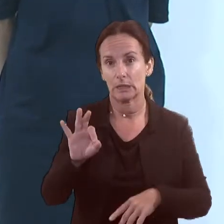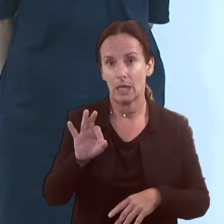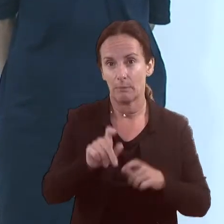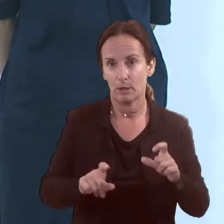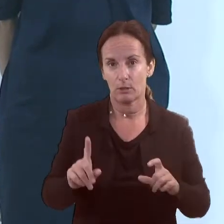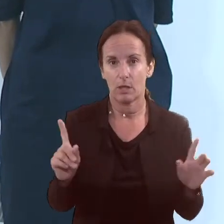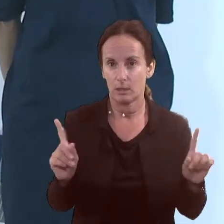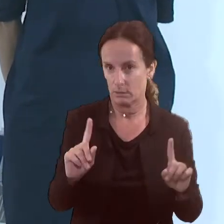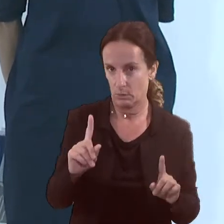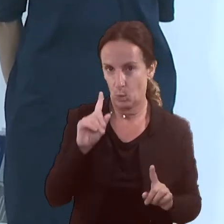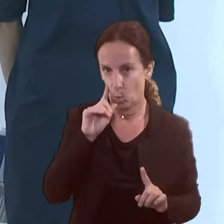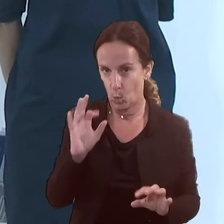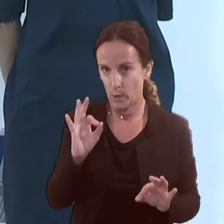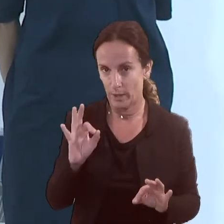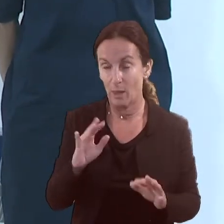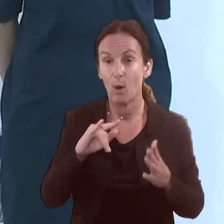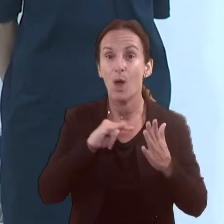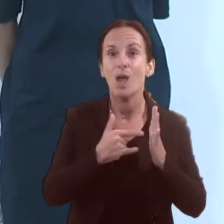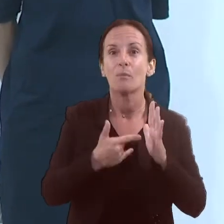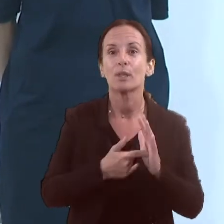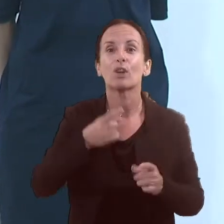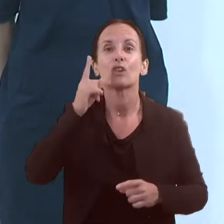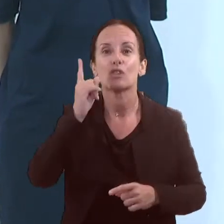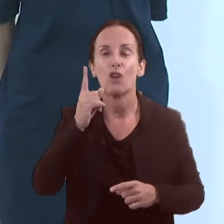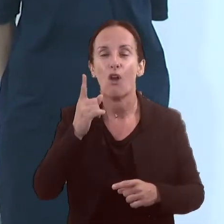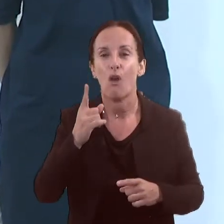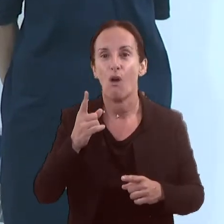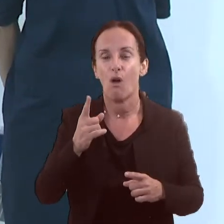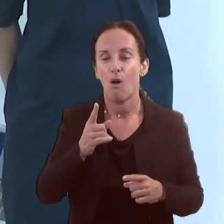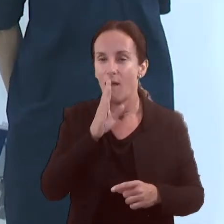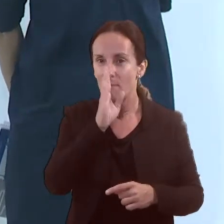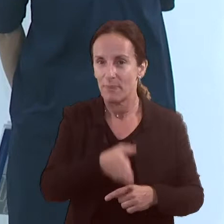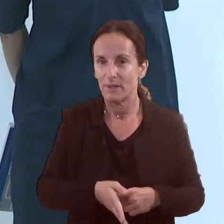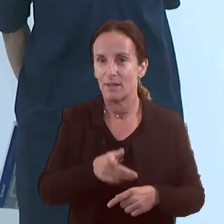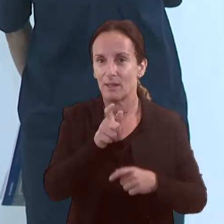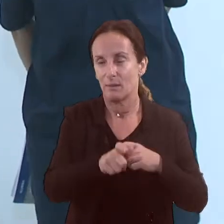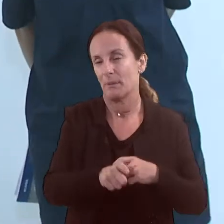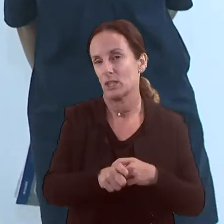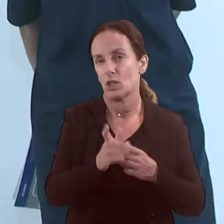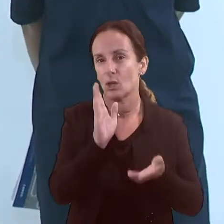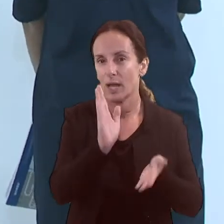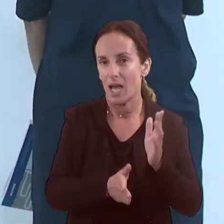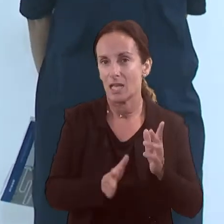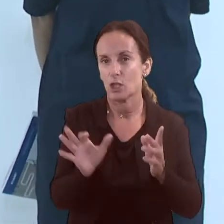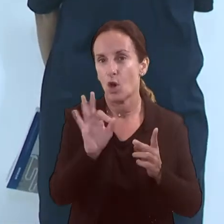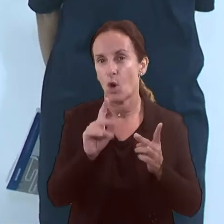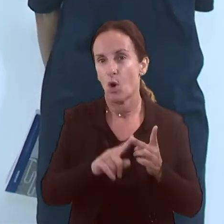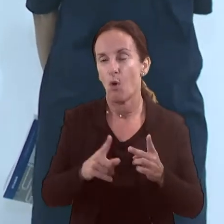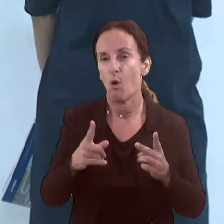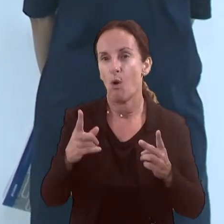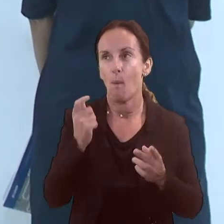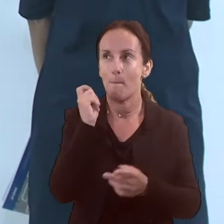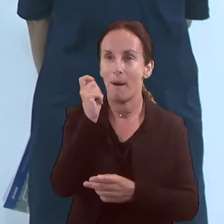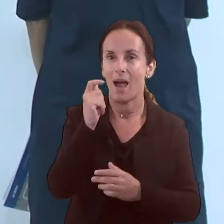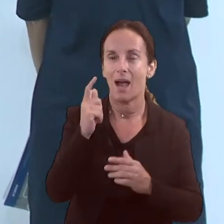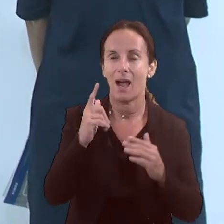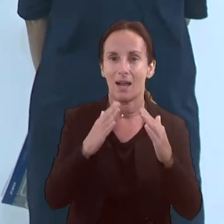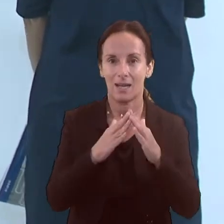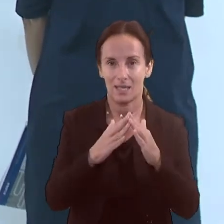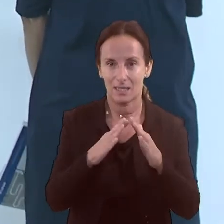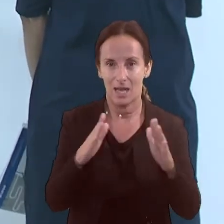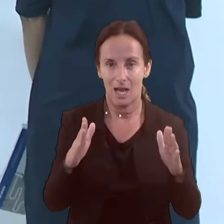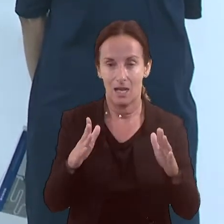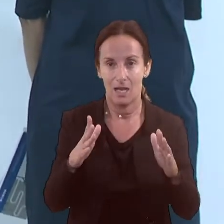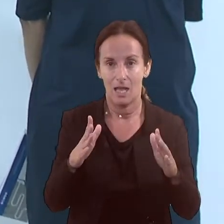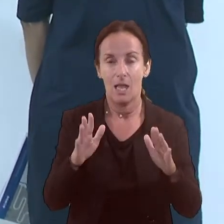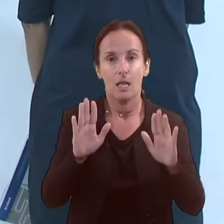no solamente implica intervenir directamente con las personas o el arrendamiento de las viviendas, sino que el proyecto contempla